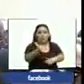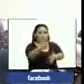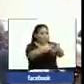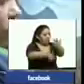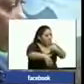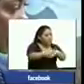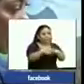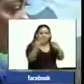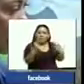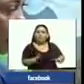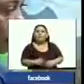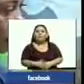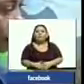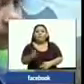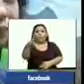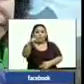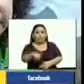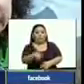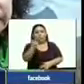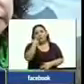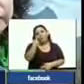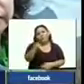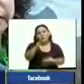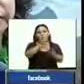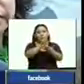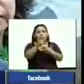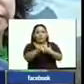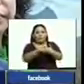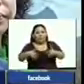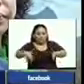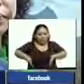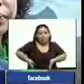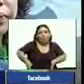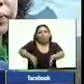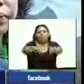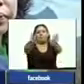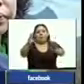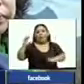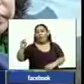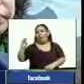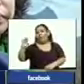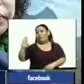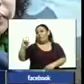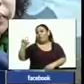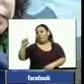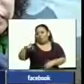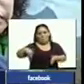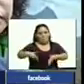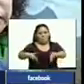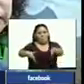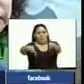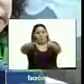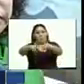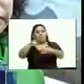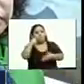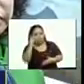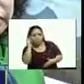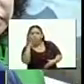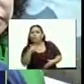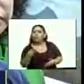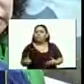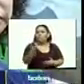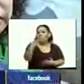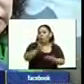playas que tenemos ya. Nosotros hoy estamos viendo el proyecto de la carretera, que es desde el Obispo hasta el Sonte, que es un proyecto de verdad innovador y que va a